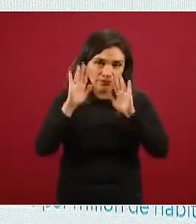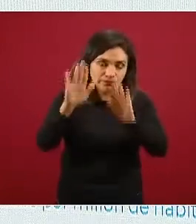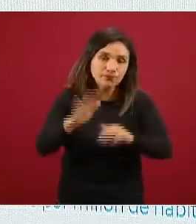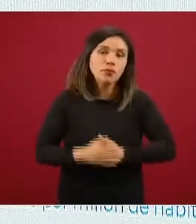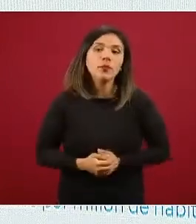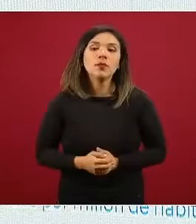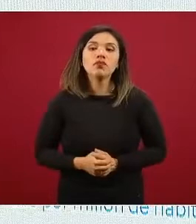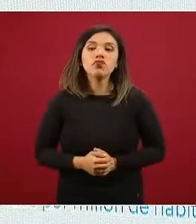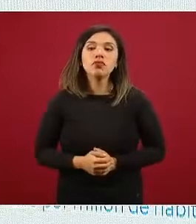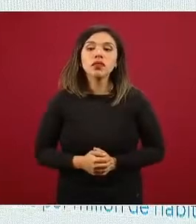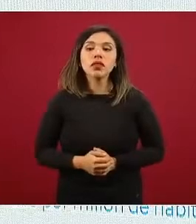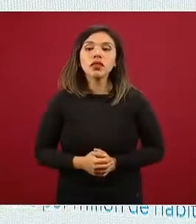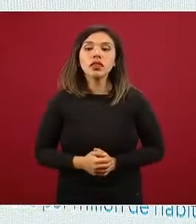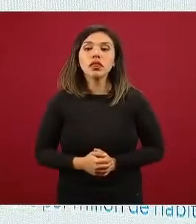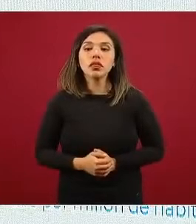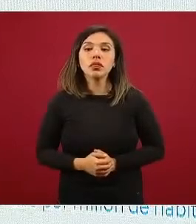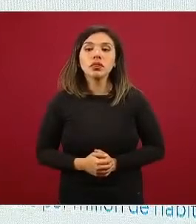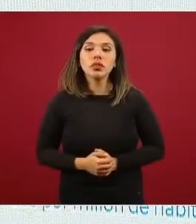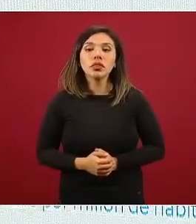¿sí?